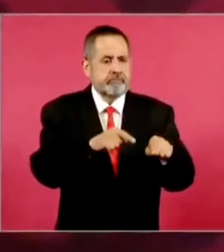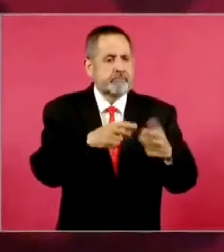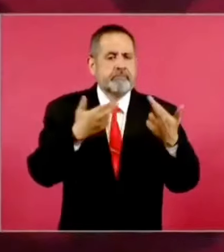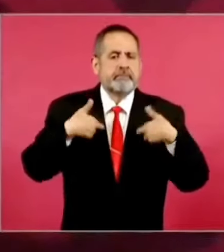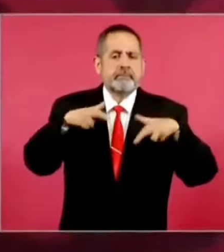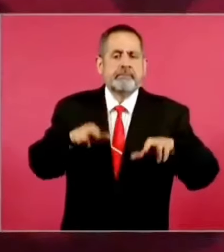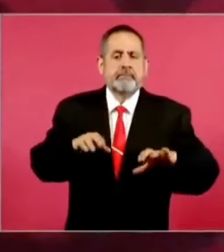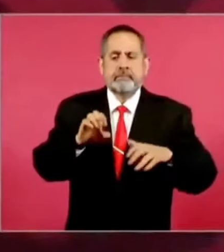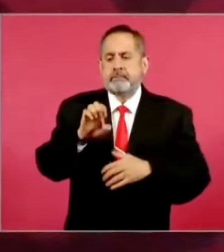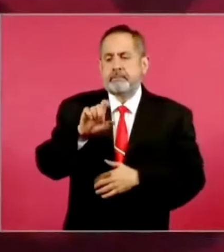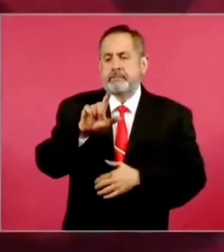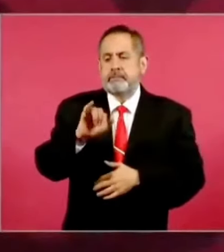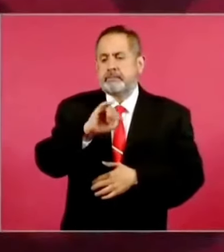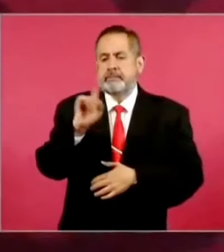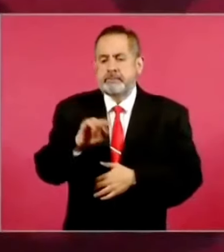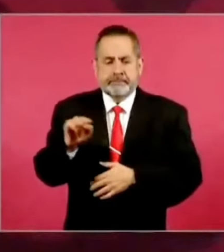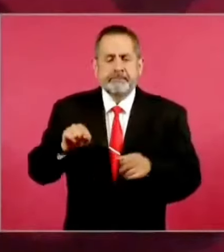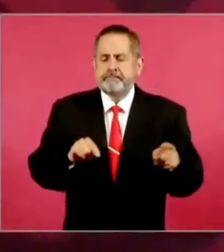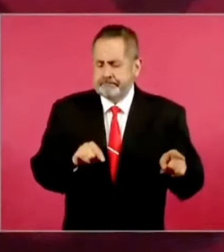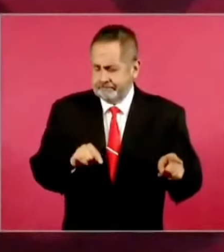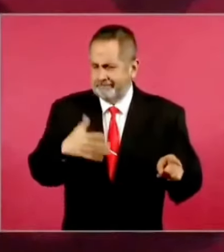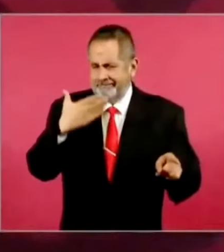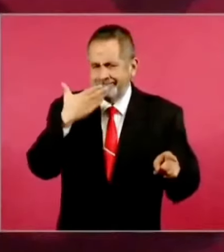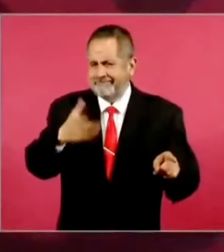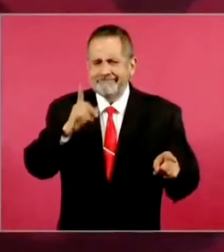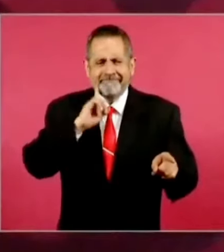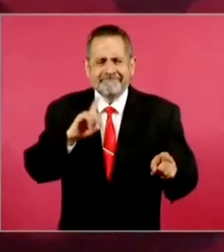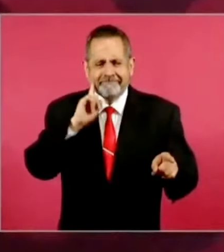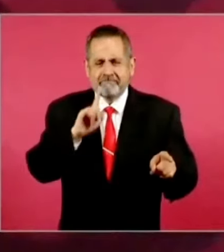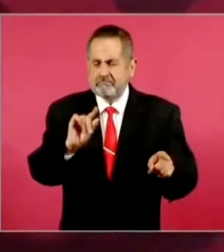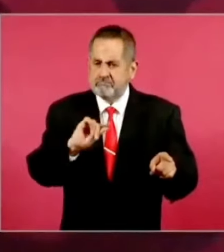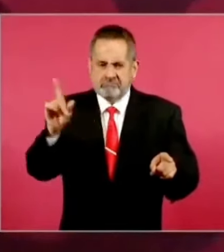Elizabeth que es una mujer